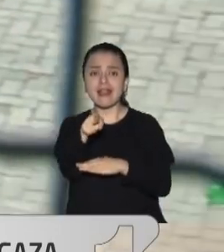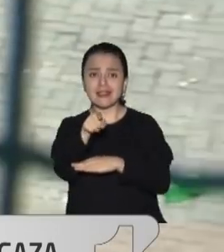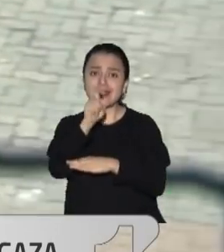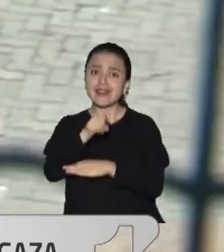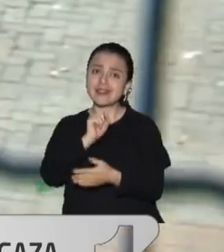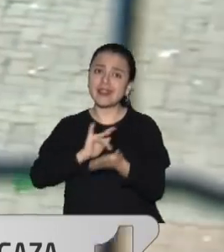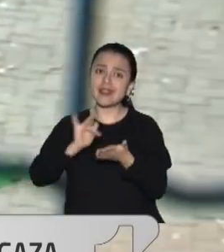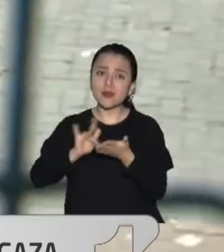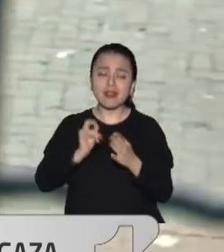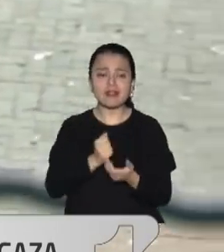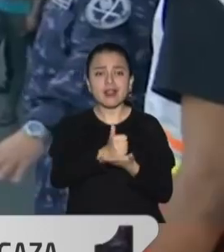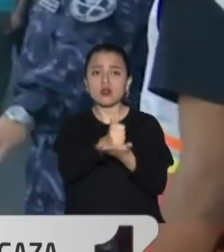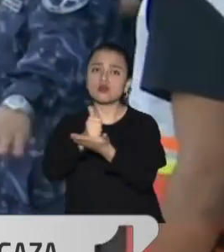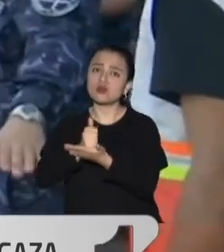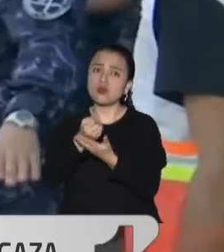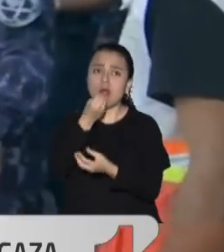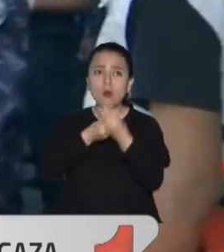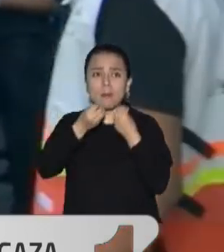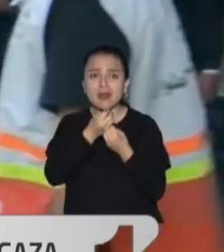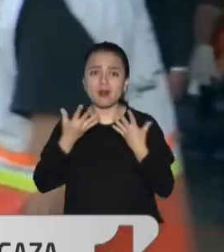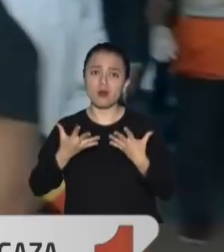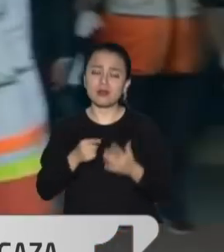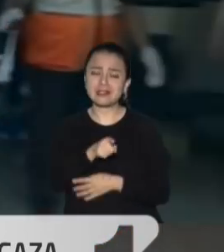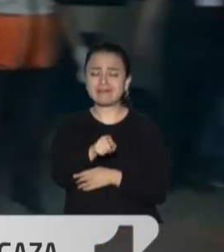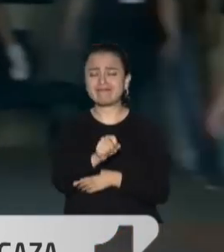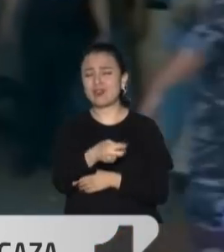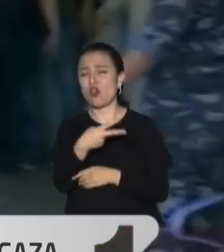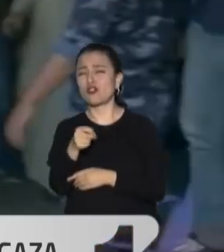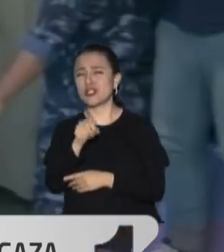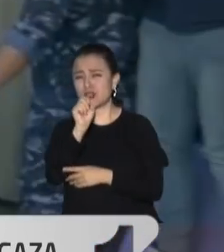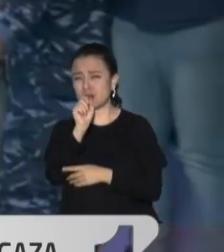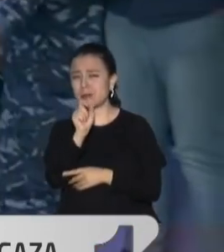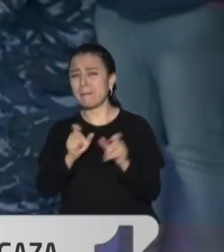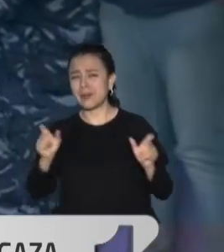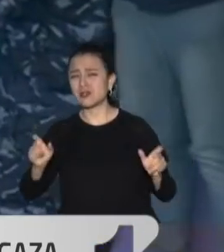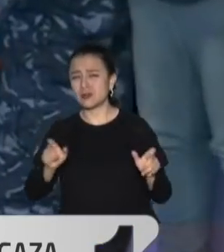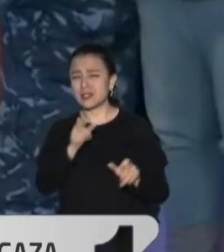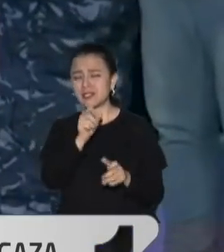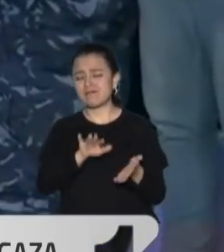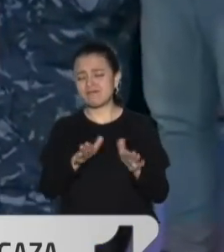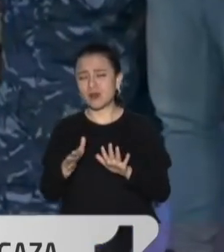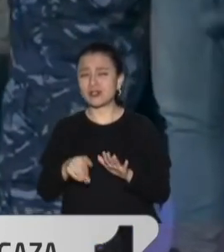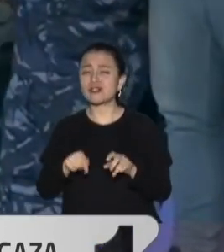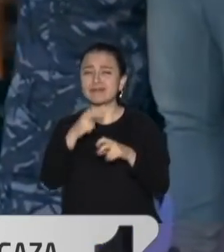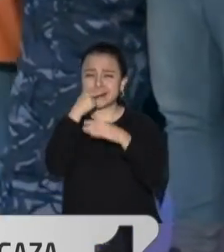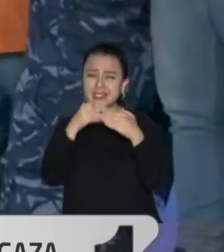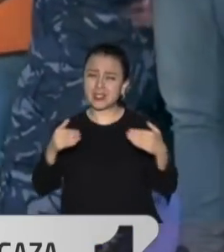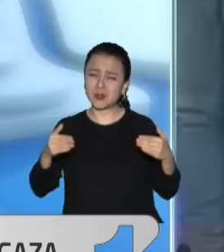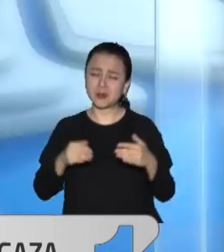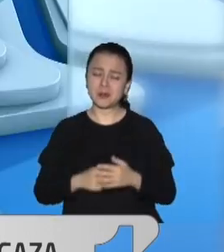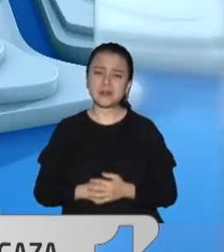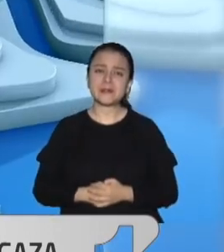de ataques aéreos israelíes que han dejado más de 200 muertos, entre ellos decenas de niños.